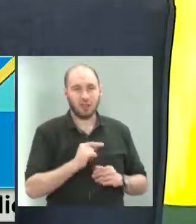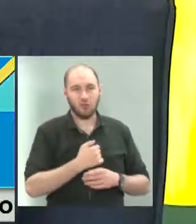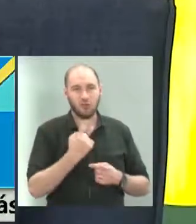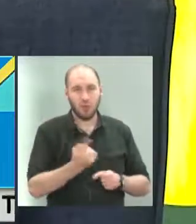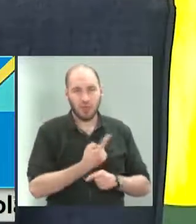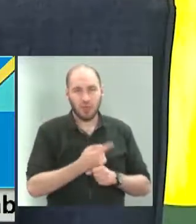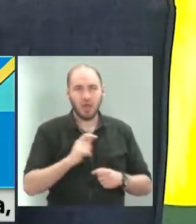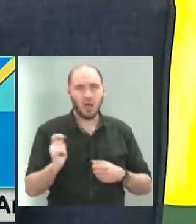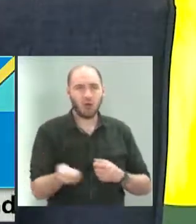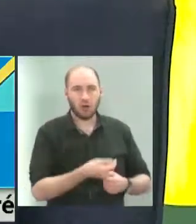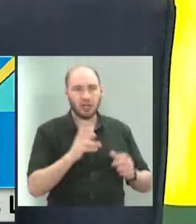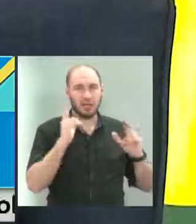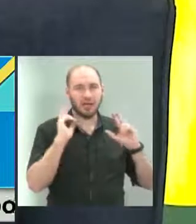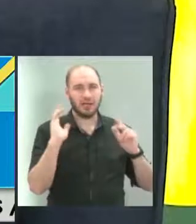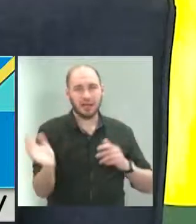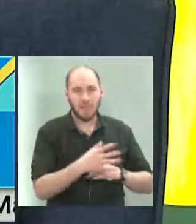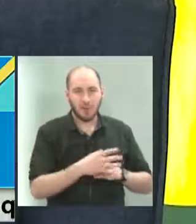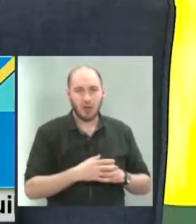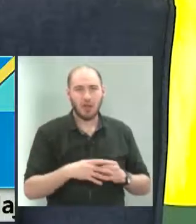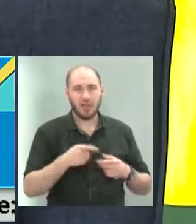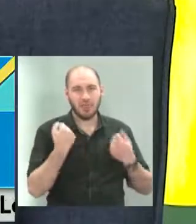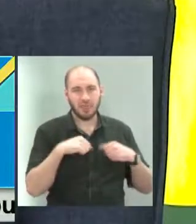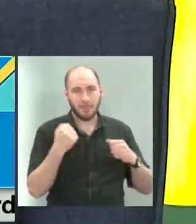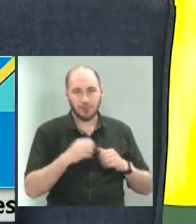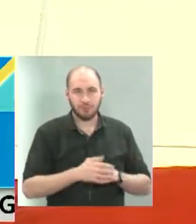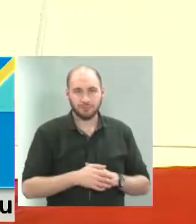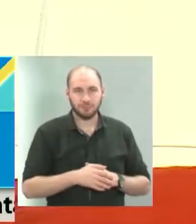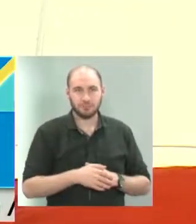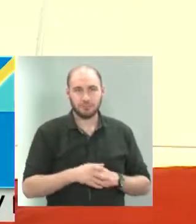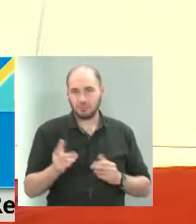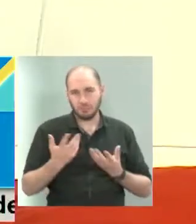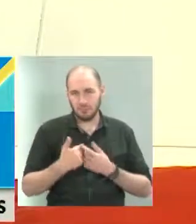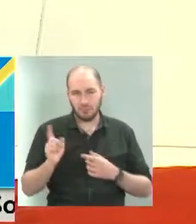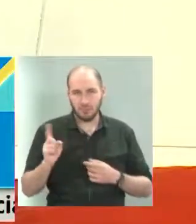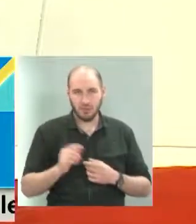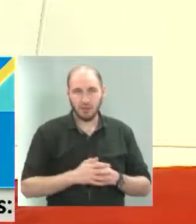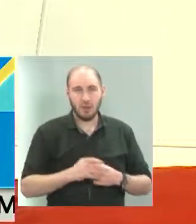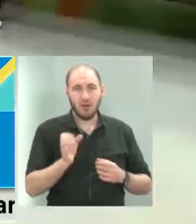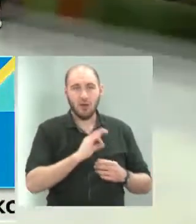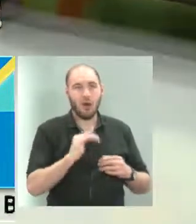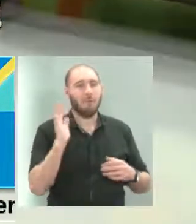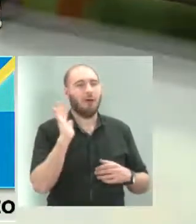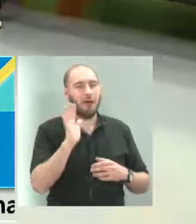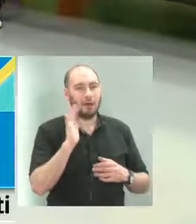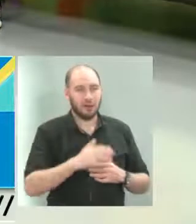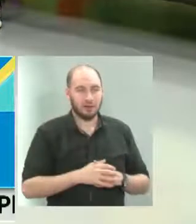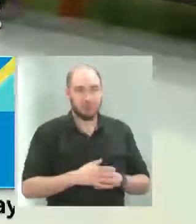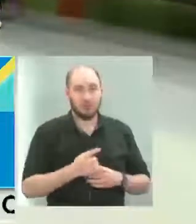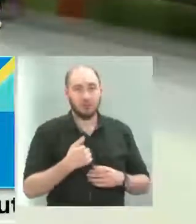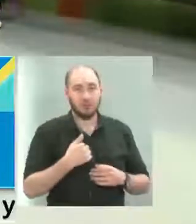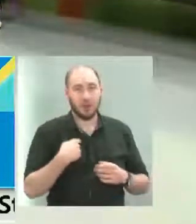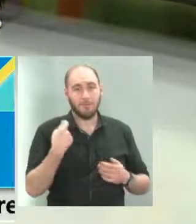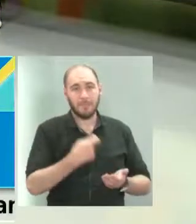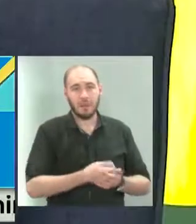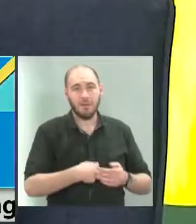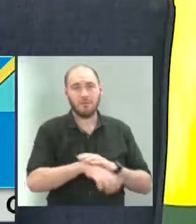al hockey, al handball, a los deportes. No, en eso no, nada que ver. Por lo que pasa con unos barras. Como nosotros no le ponemos plata